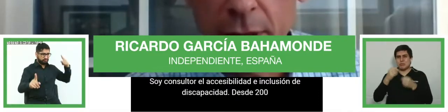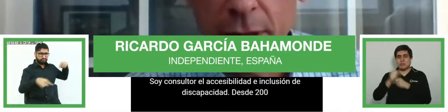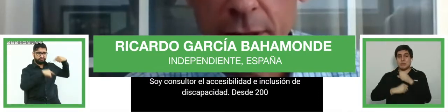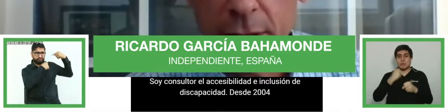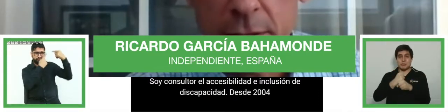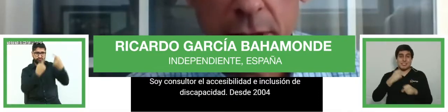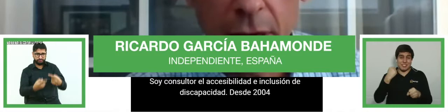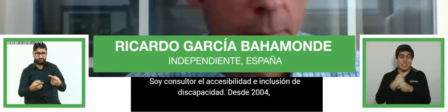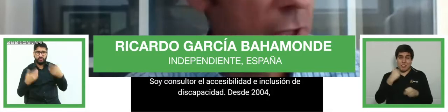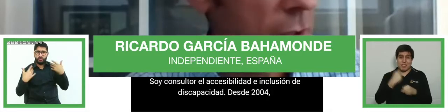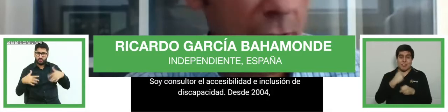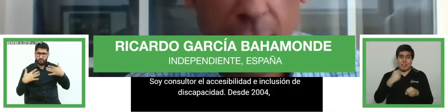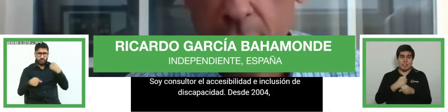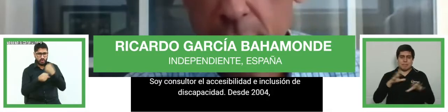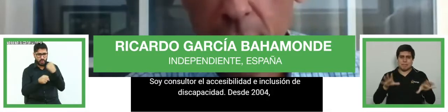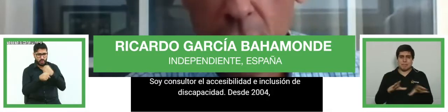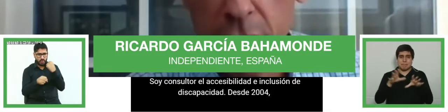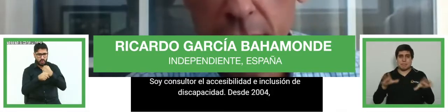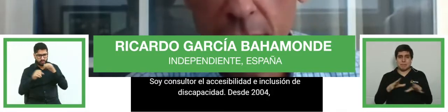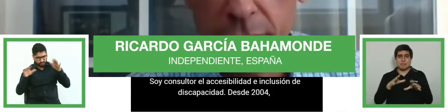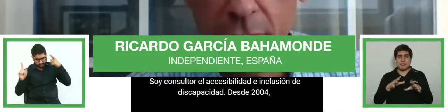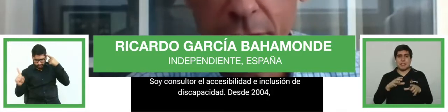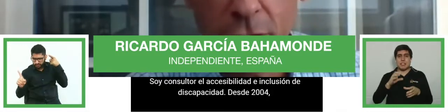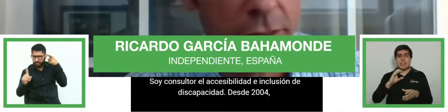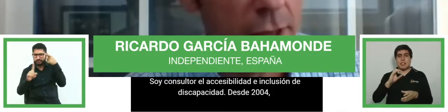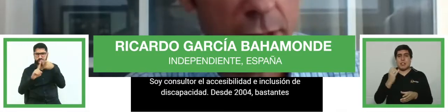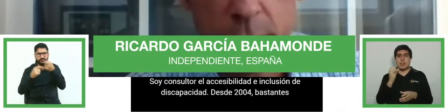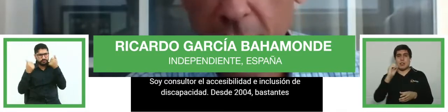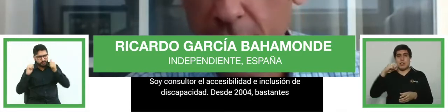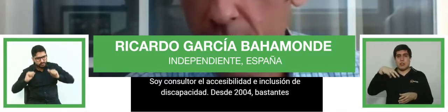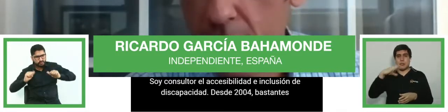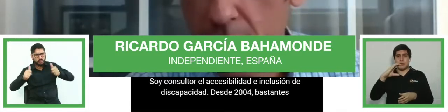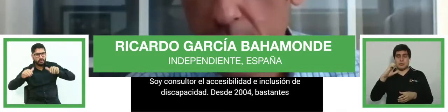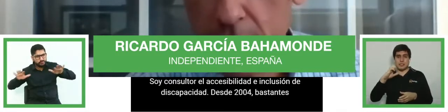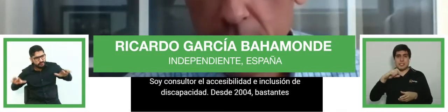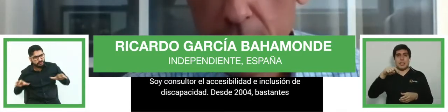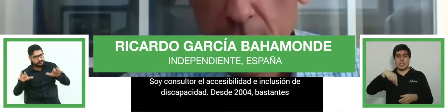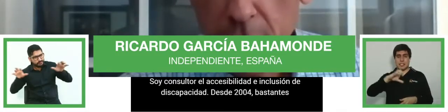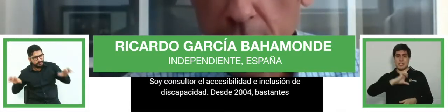trabajando en el ámbito de la ONCE y de la Fundación ONCE aquí en España,